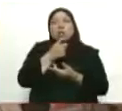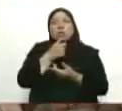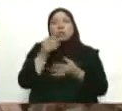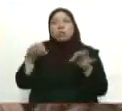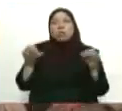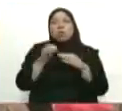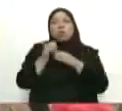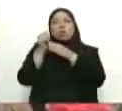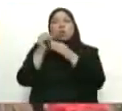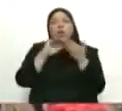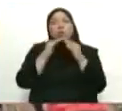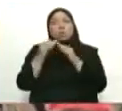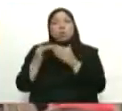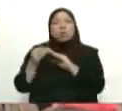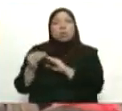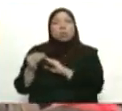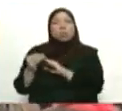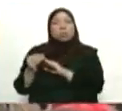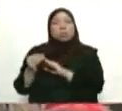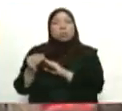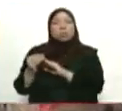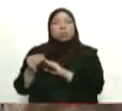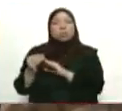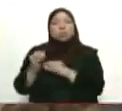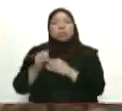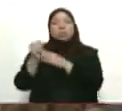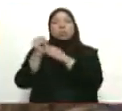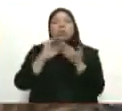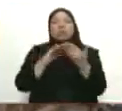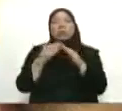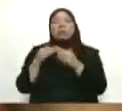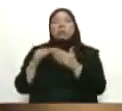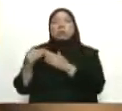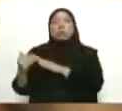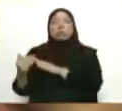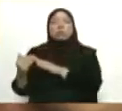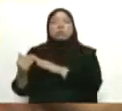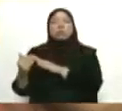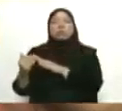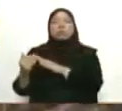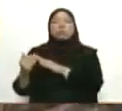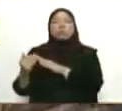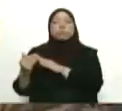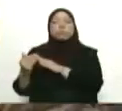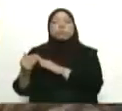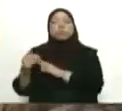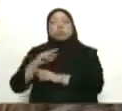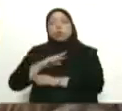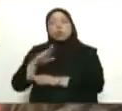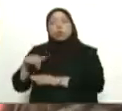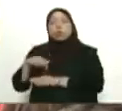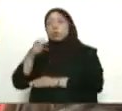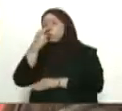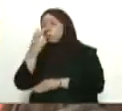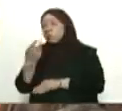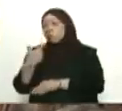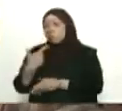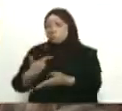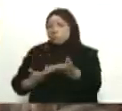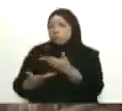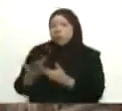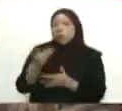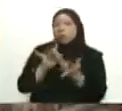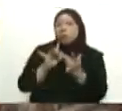estar los líderes de la comunidad los líderes de la comunidad porque nosotros estamos visitandolos a ustedes